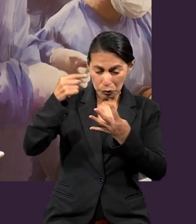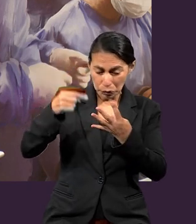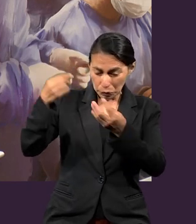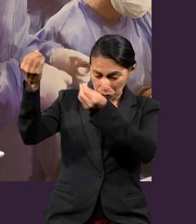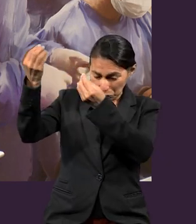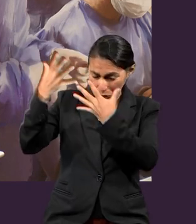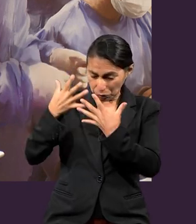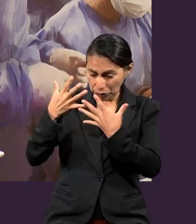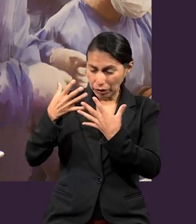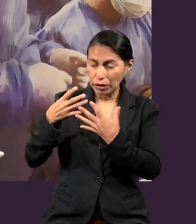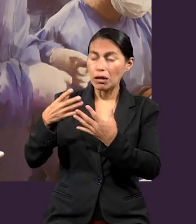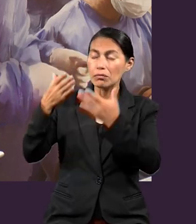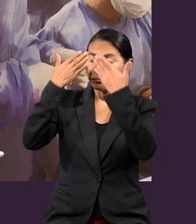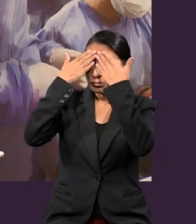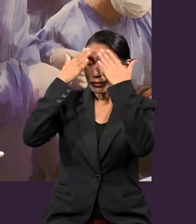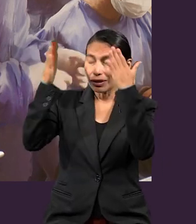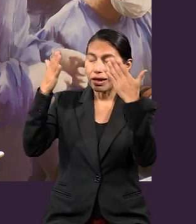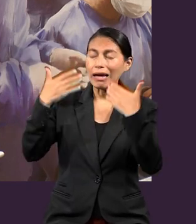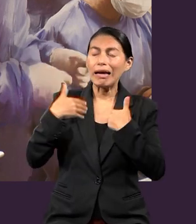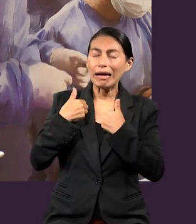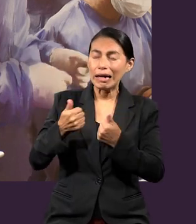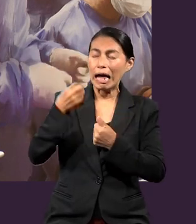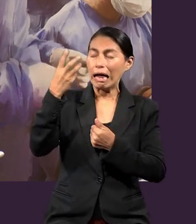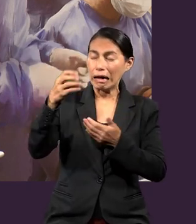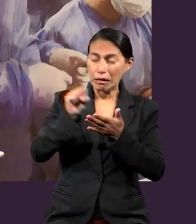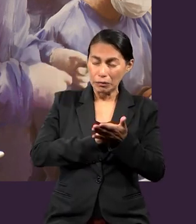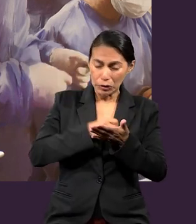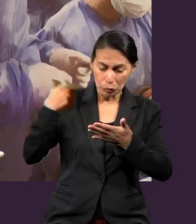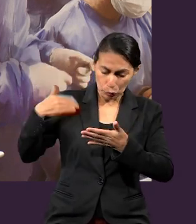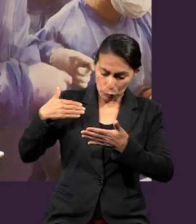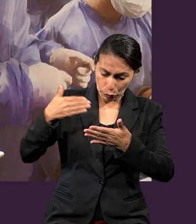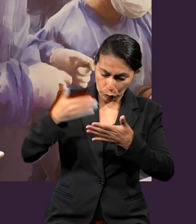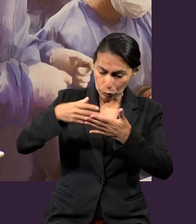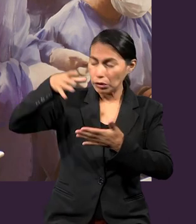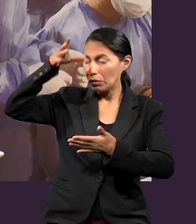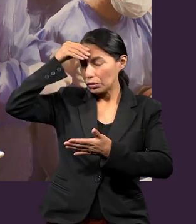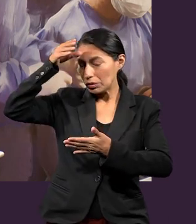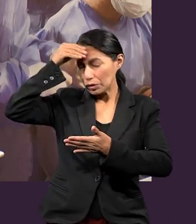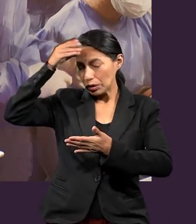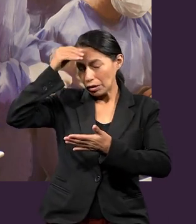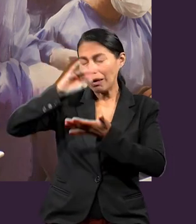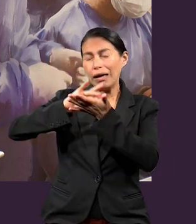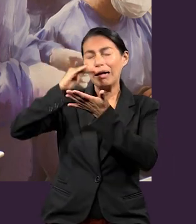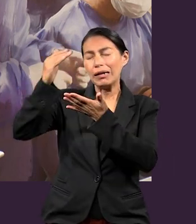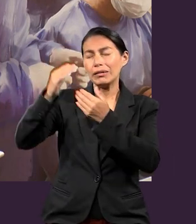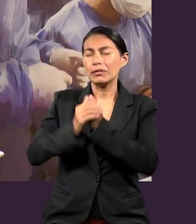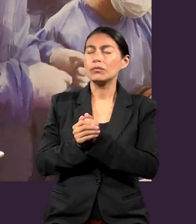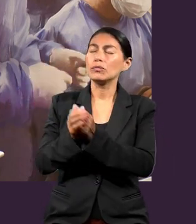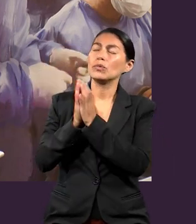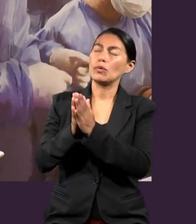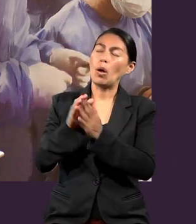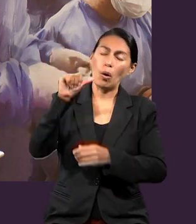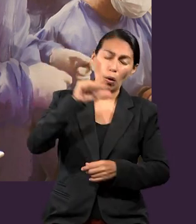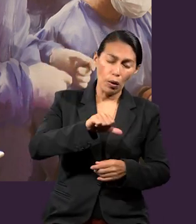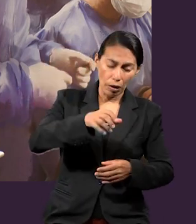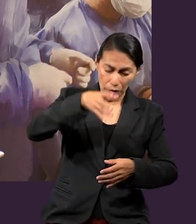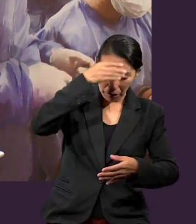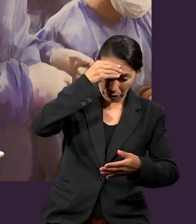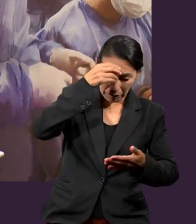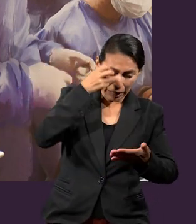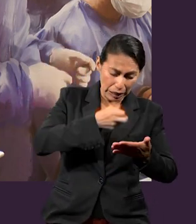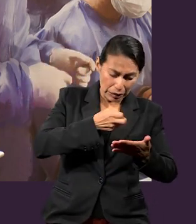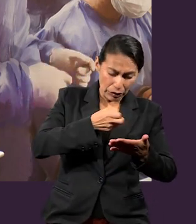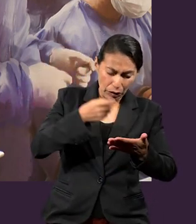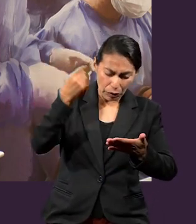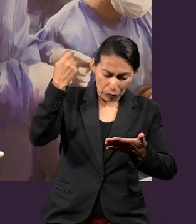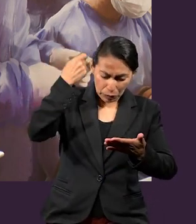por tantas bendiciones que nos das y por tantas enseñanzas que nos has dado a través del trimestre. Esperemos que estas enseñanzas que vamos a tocar